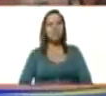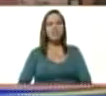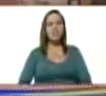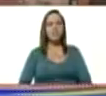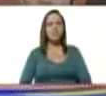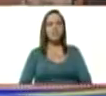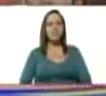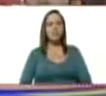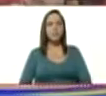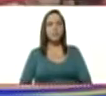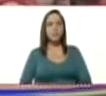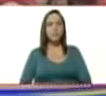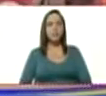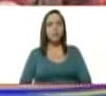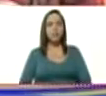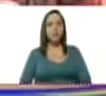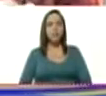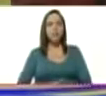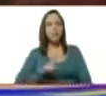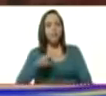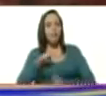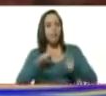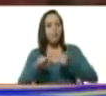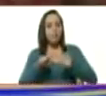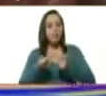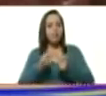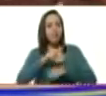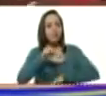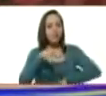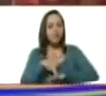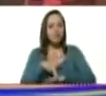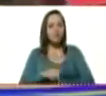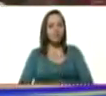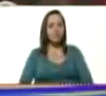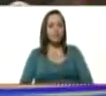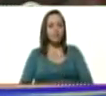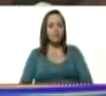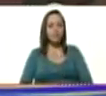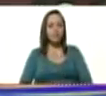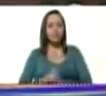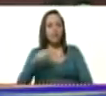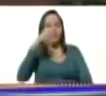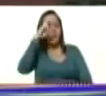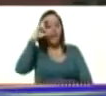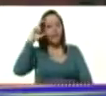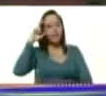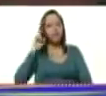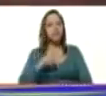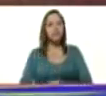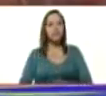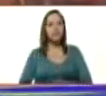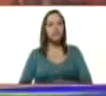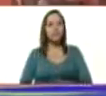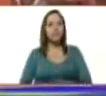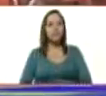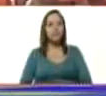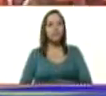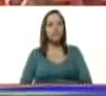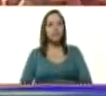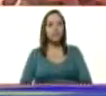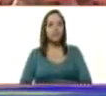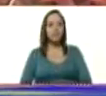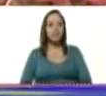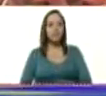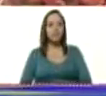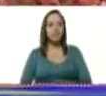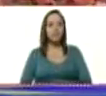al procurador general de la Nación y al canciller Jorge Riaza, le he pedido a ellos tres,